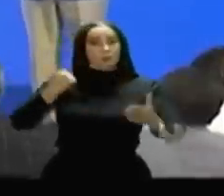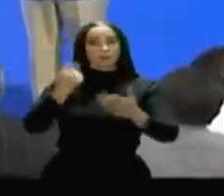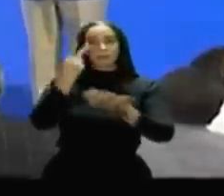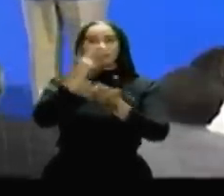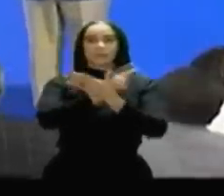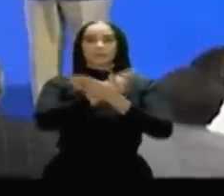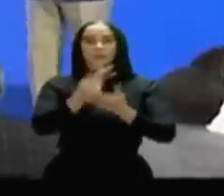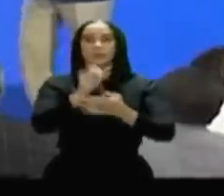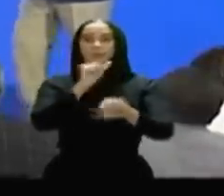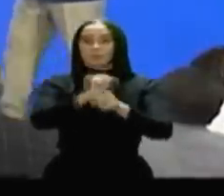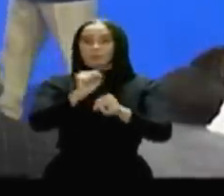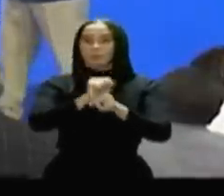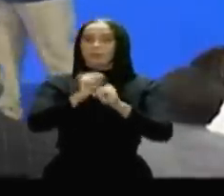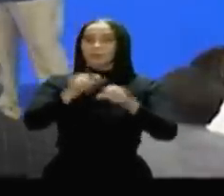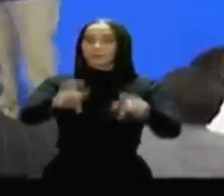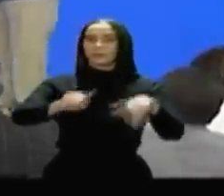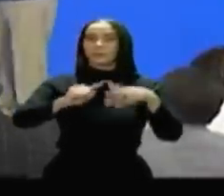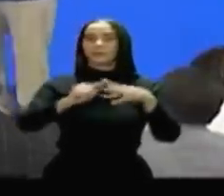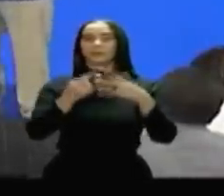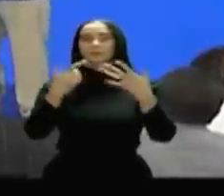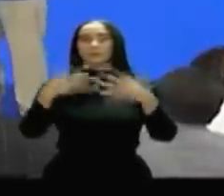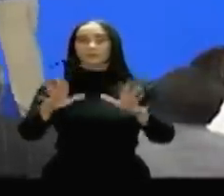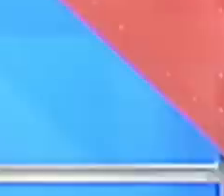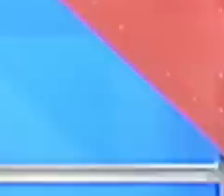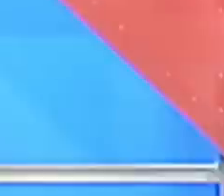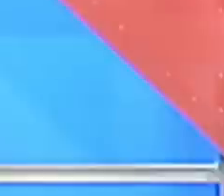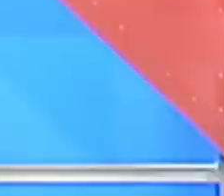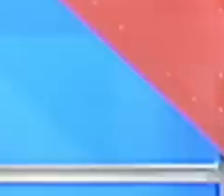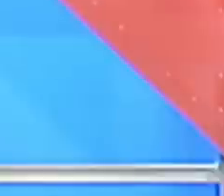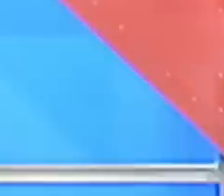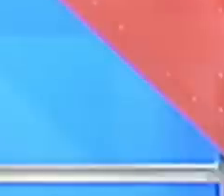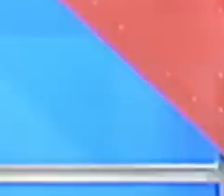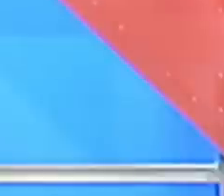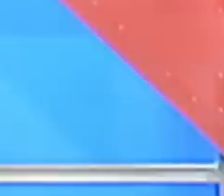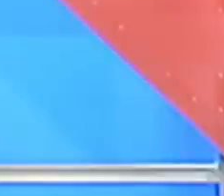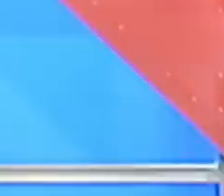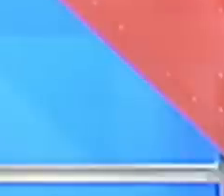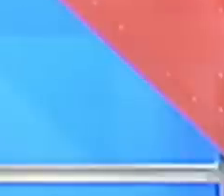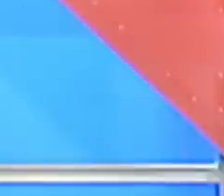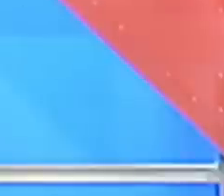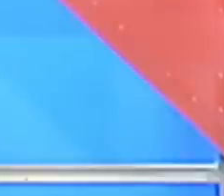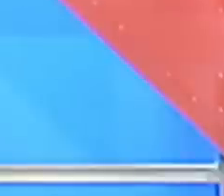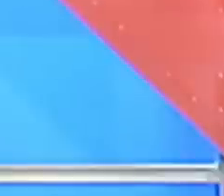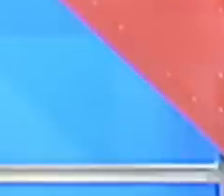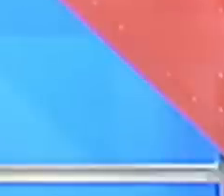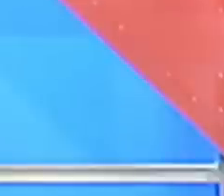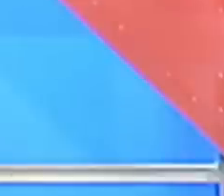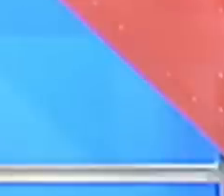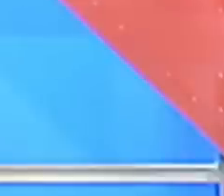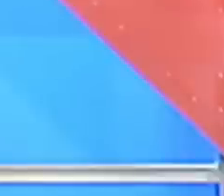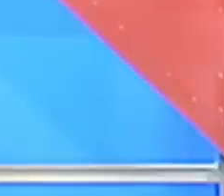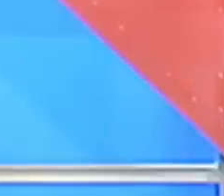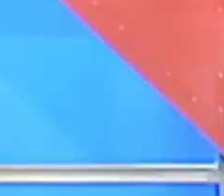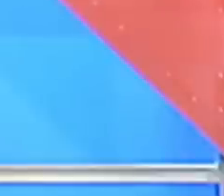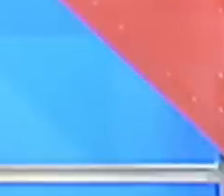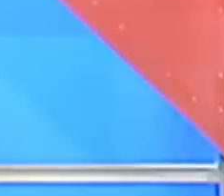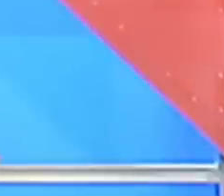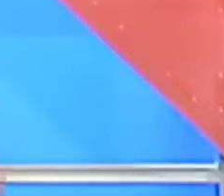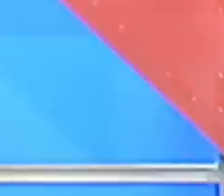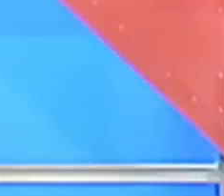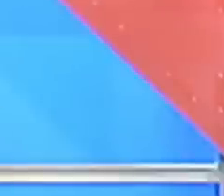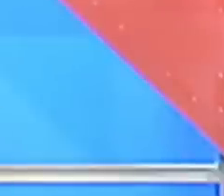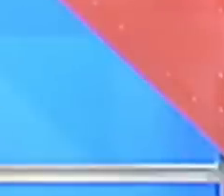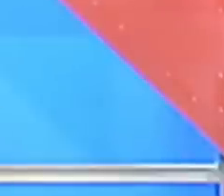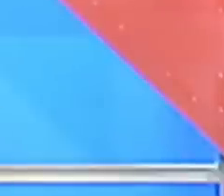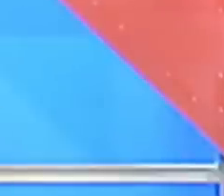de verdad. Porque yo creo que más bien se escoge como un símbolo. Un símbolo, hay gente que habla en la semilla, el río mío. Pero todos nosotros